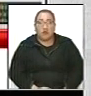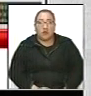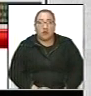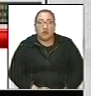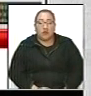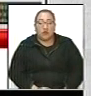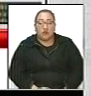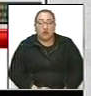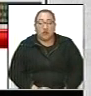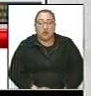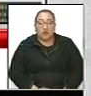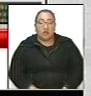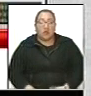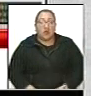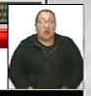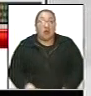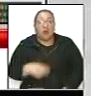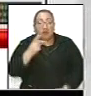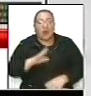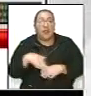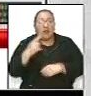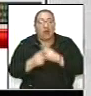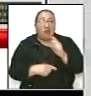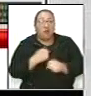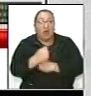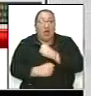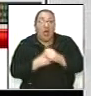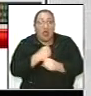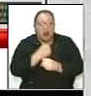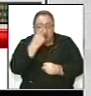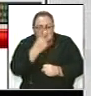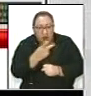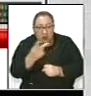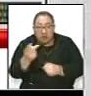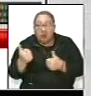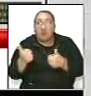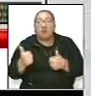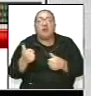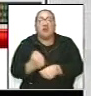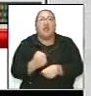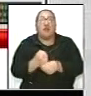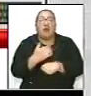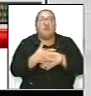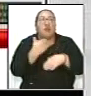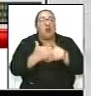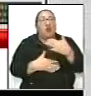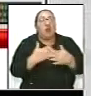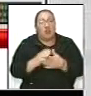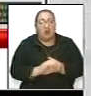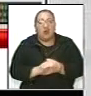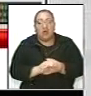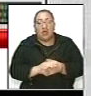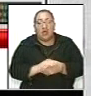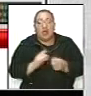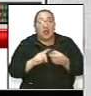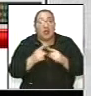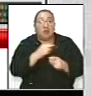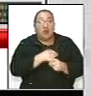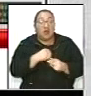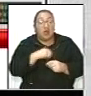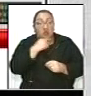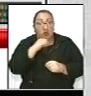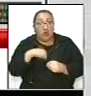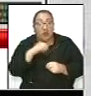ver, después de algunos años, resultados favorables en los problemas mencionados. Desde el Ministerio de la